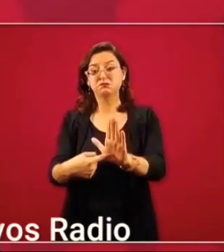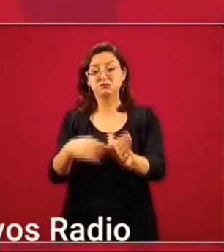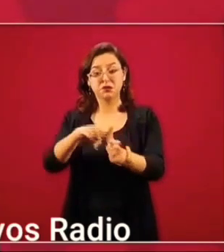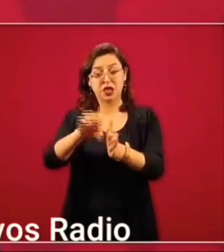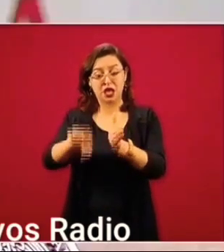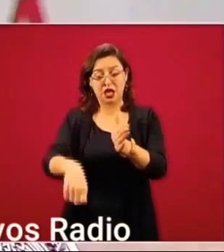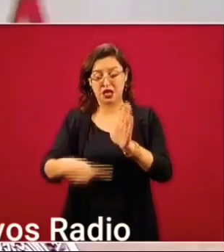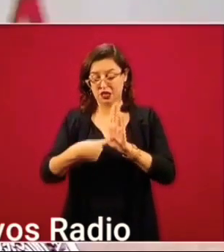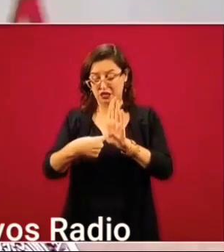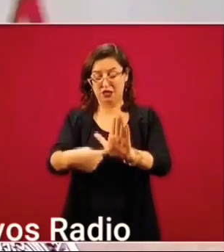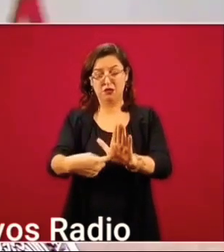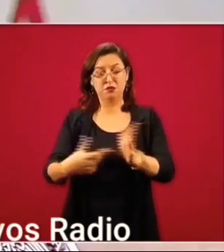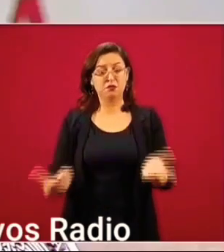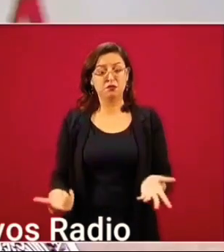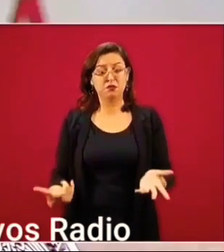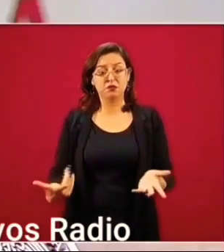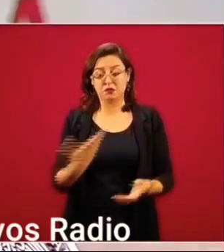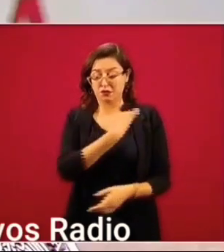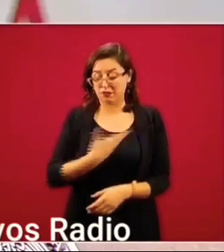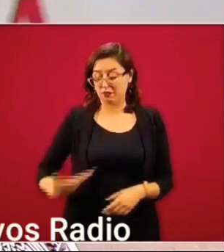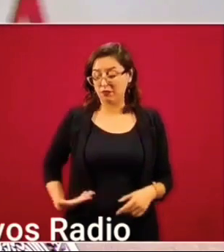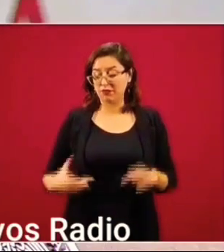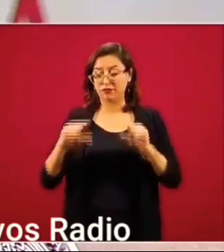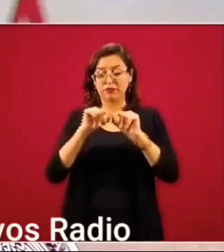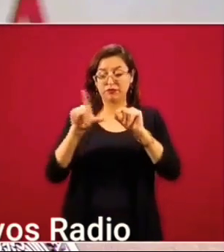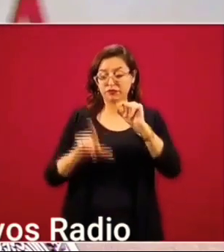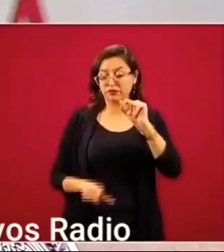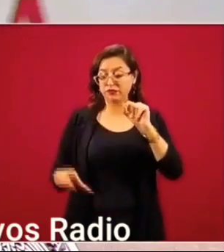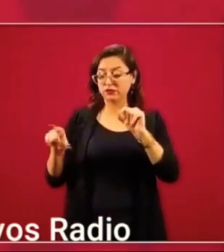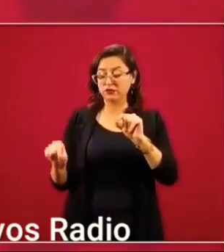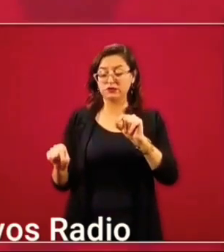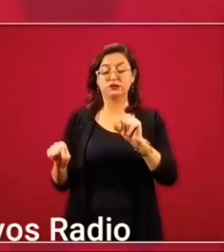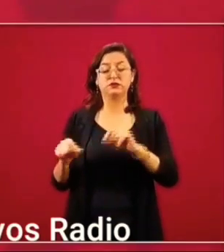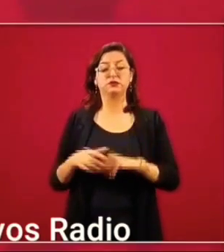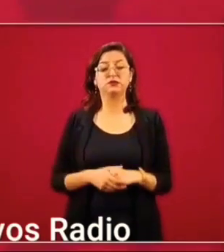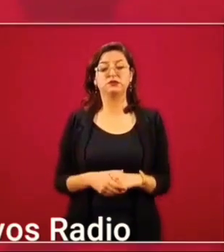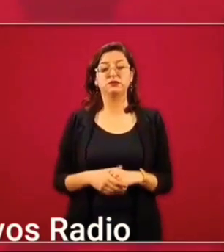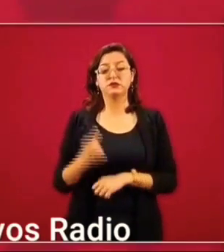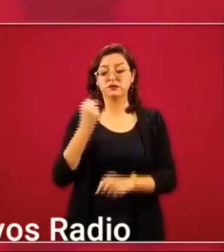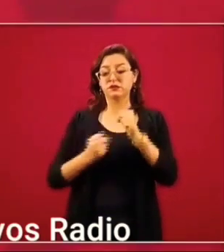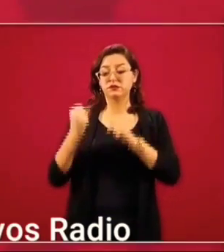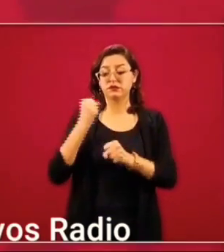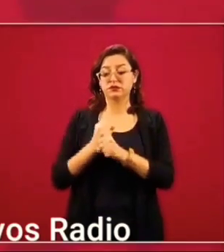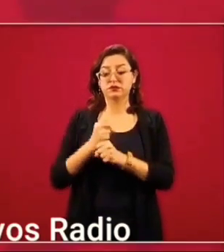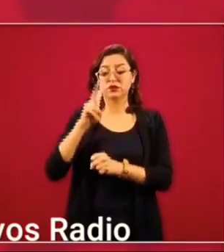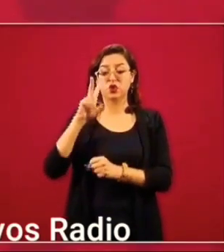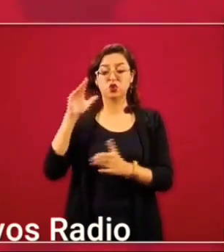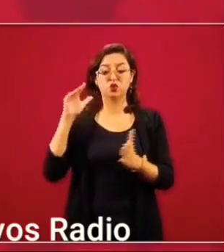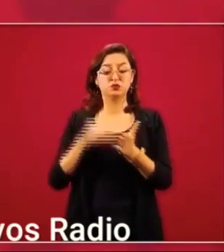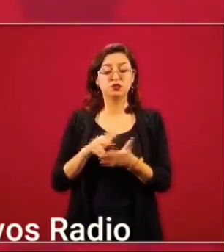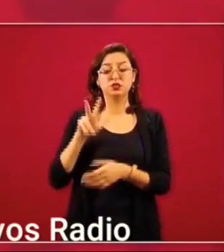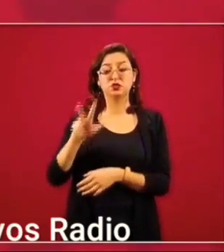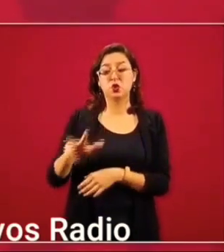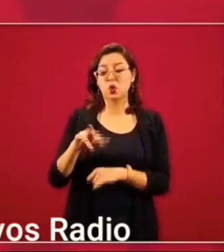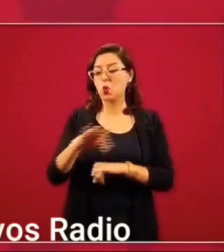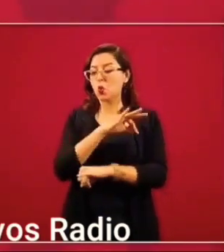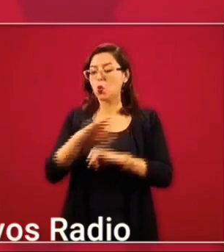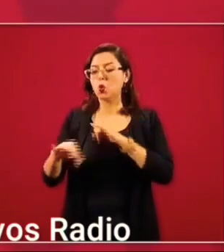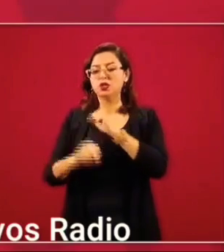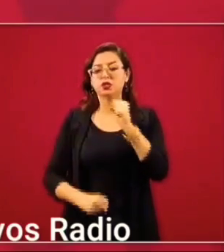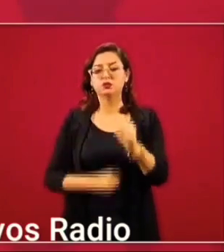La presidencia de la República ejerció en el 2018, en el último año